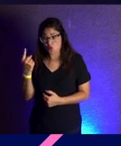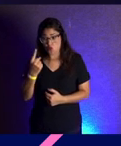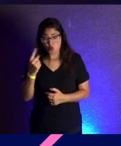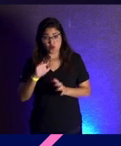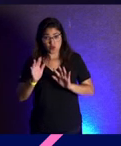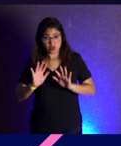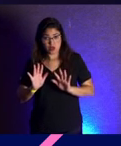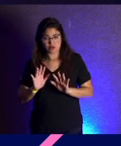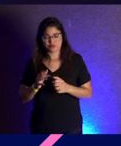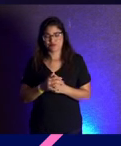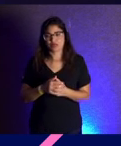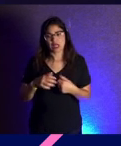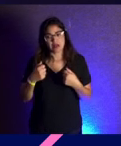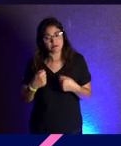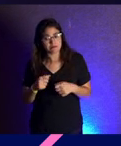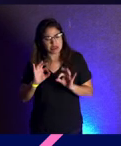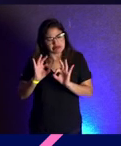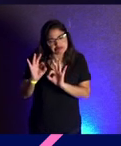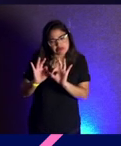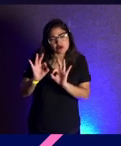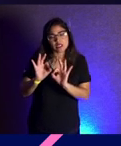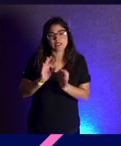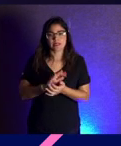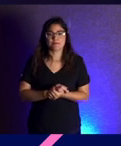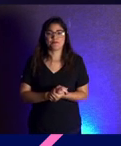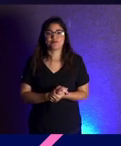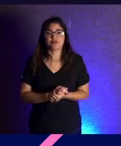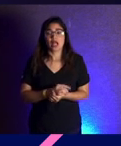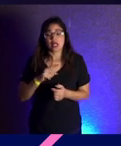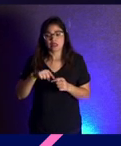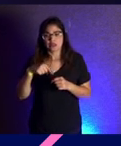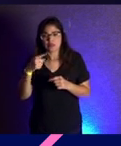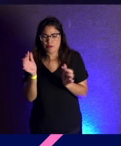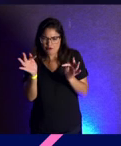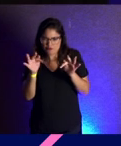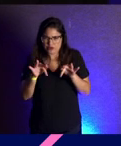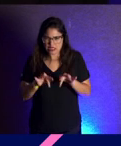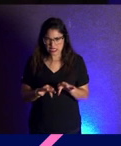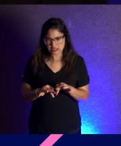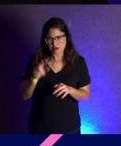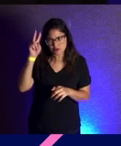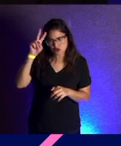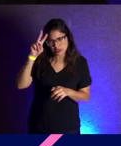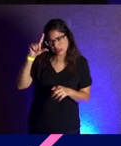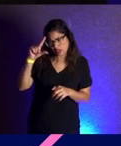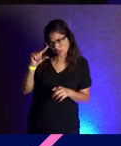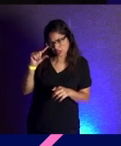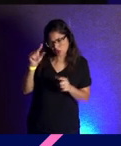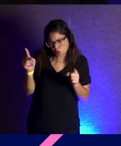Y bueno, voy a dejar esto y concluir con mi texto.